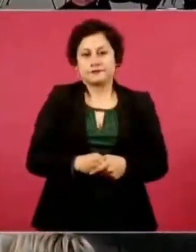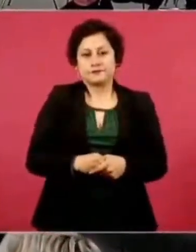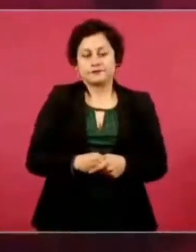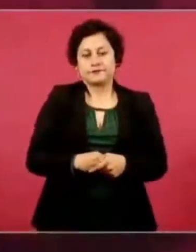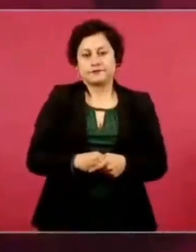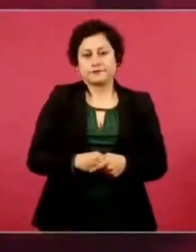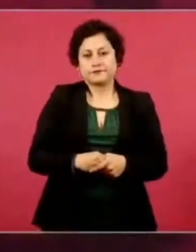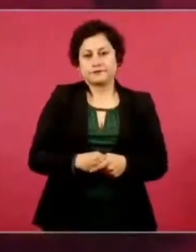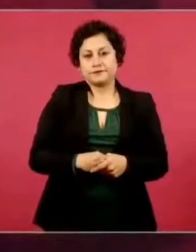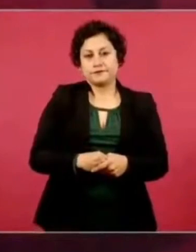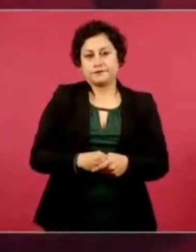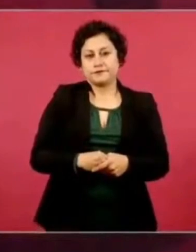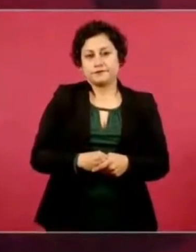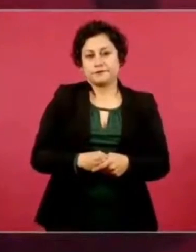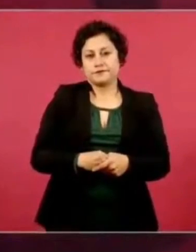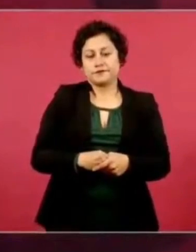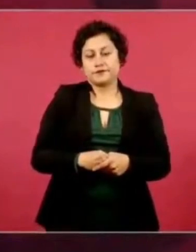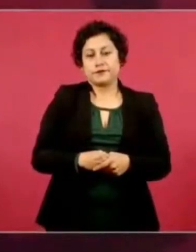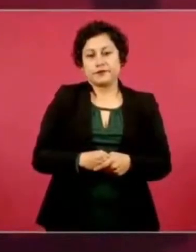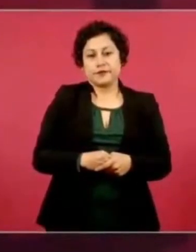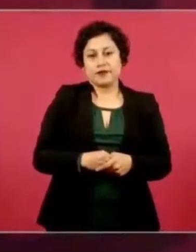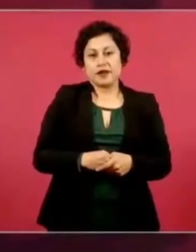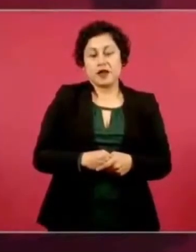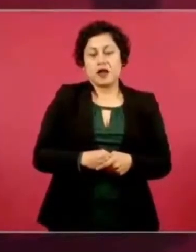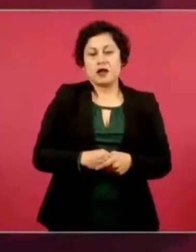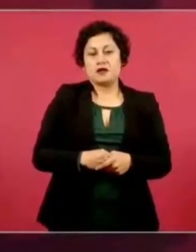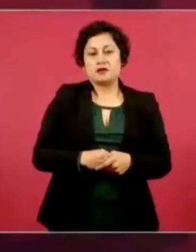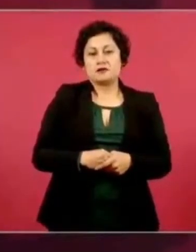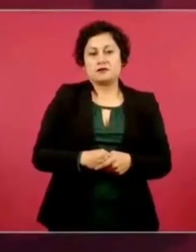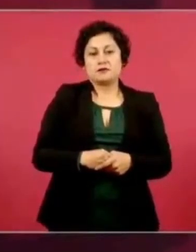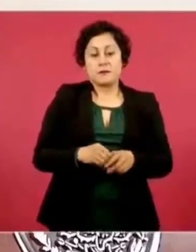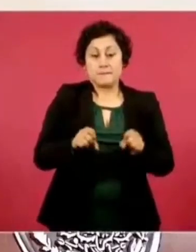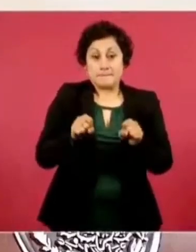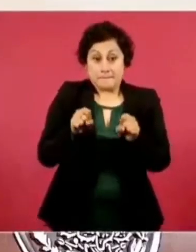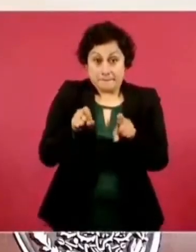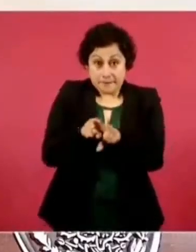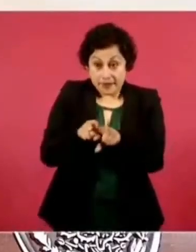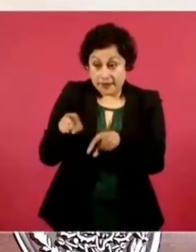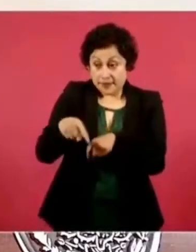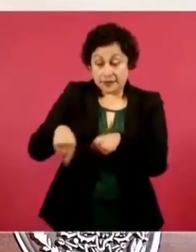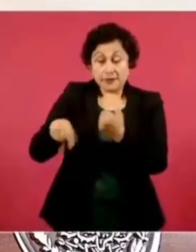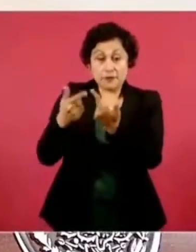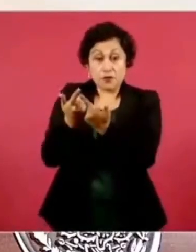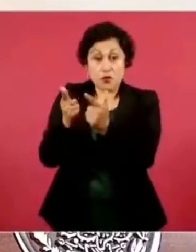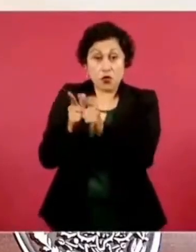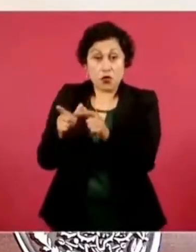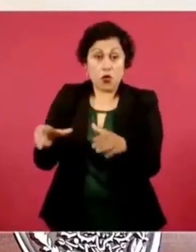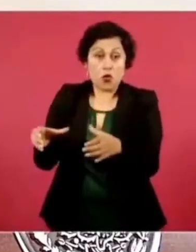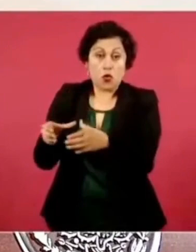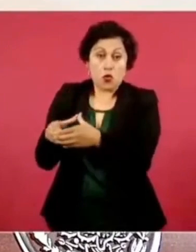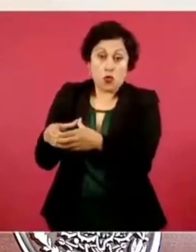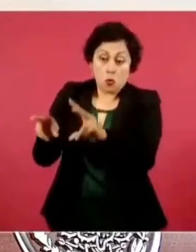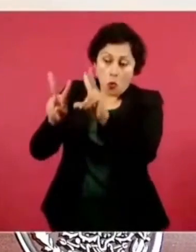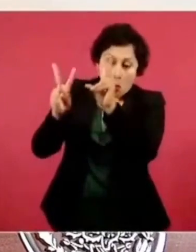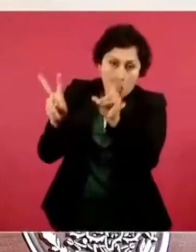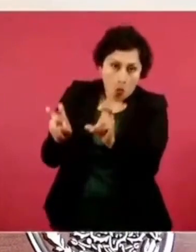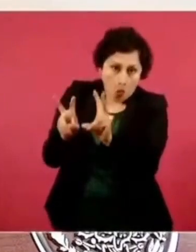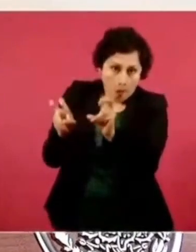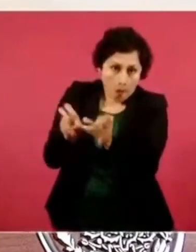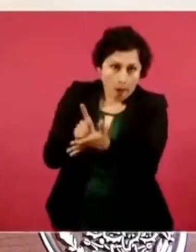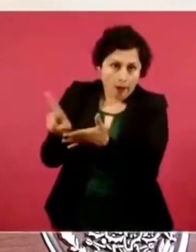por promoción de estas organizaciones de derechos humanos, en especial